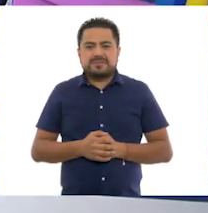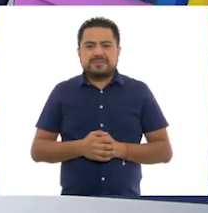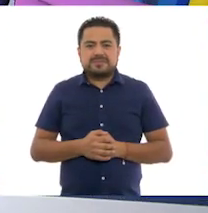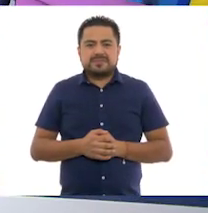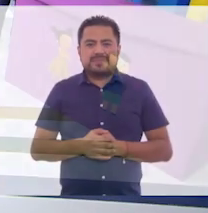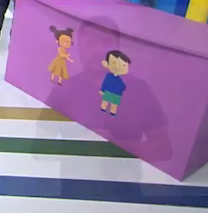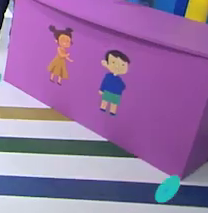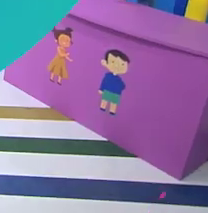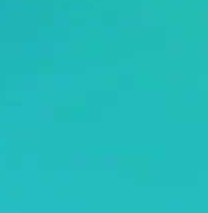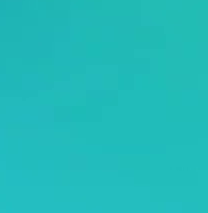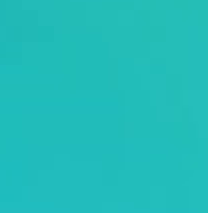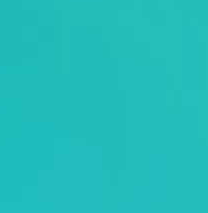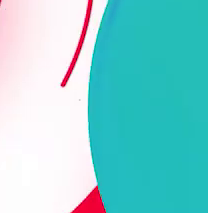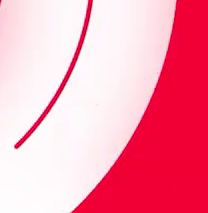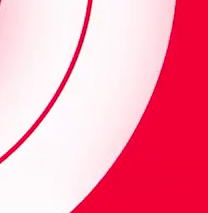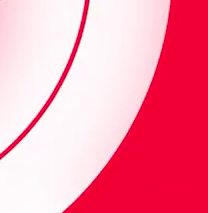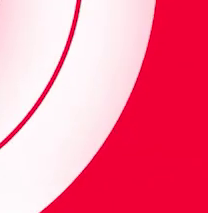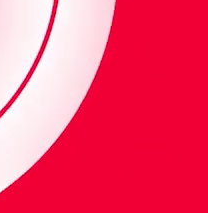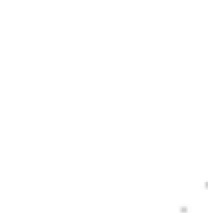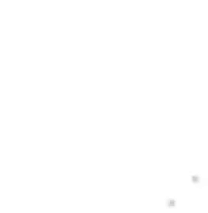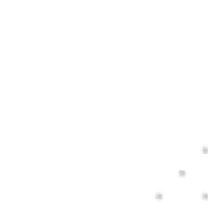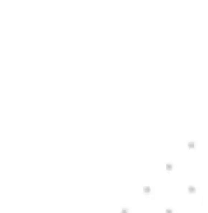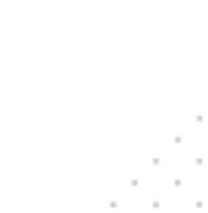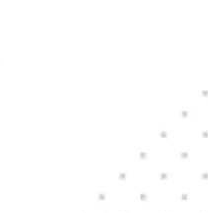la próxima. Ay, ya quiero...